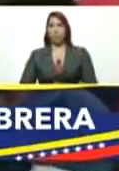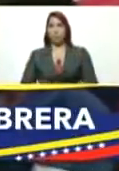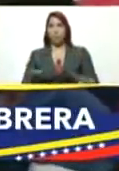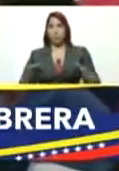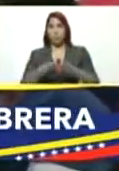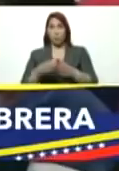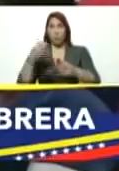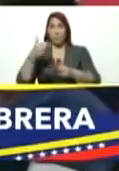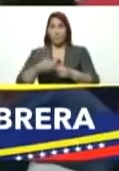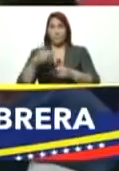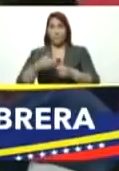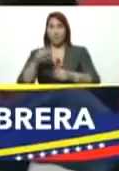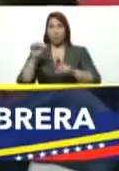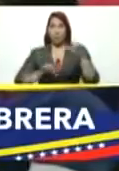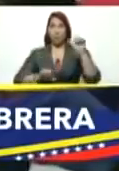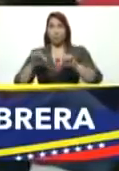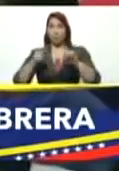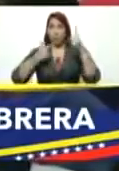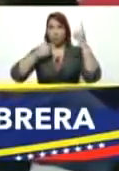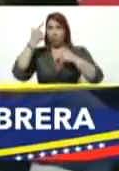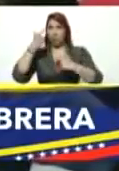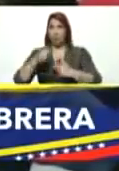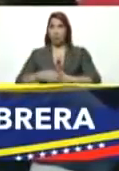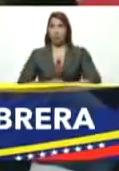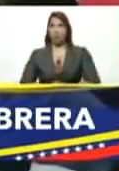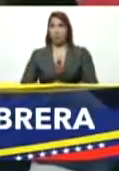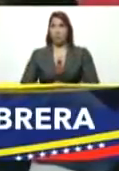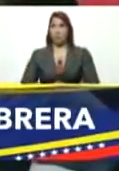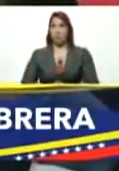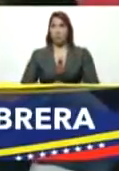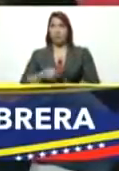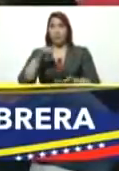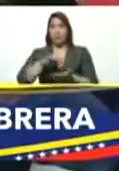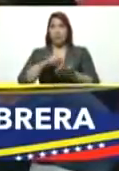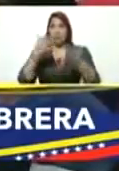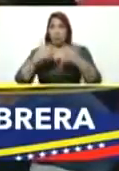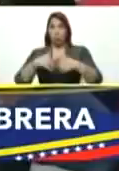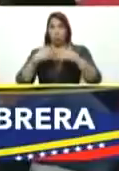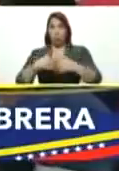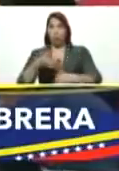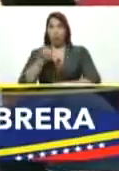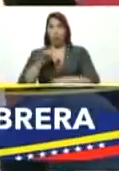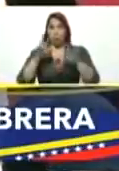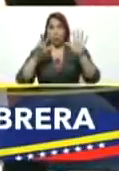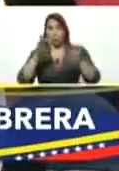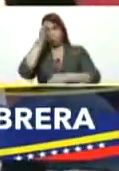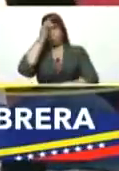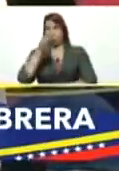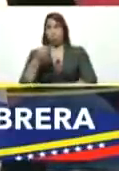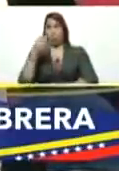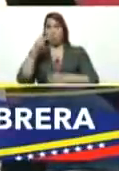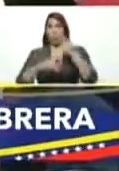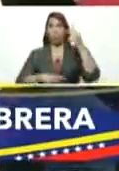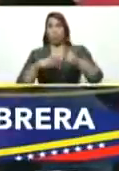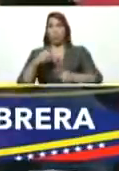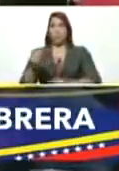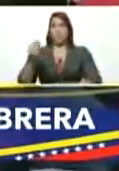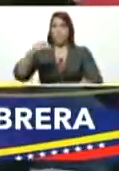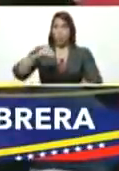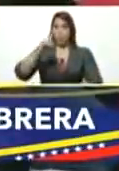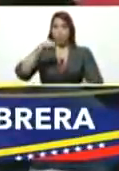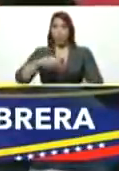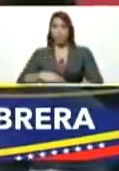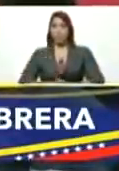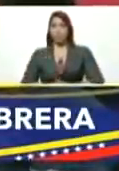petroquímico hugo chávez y sede corporativa hay 8 consejos productivos adicionales